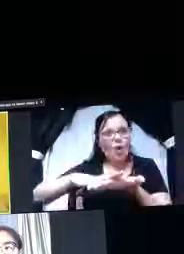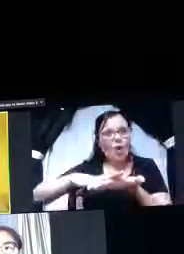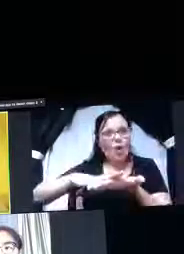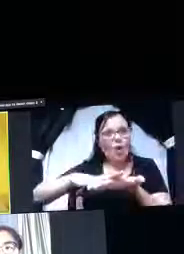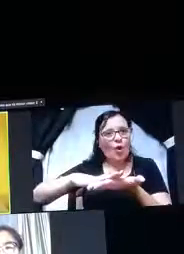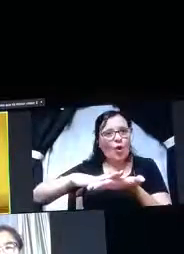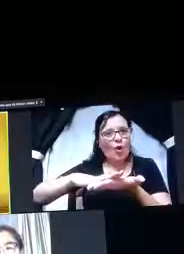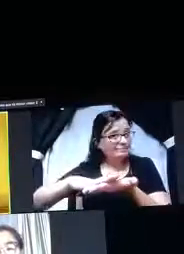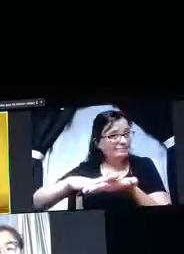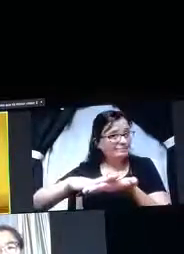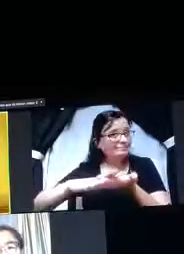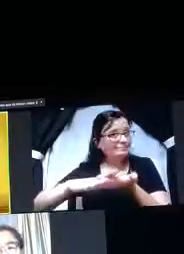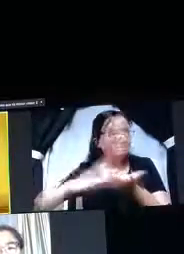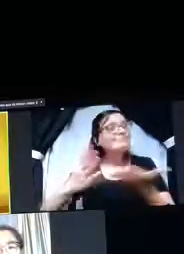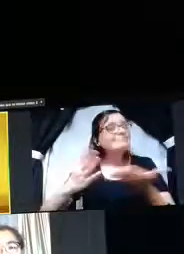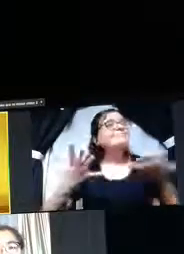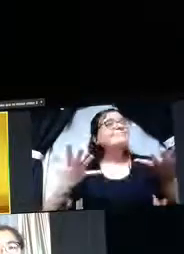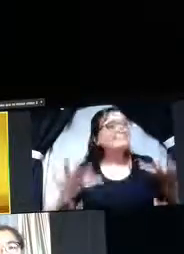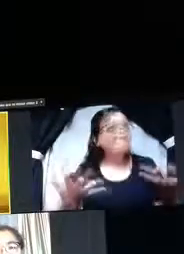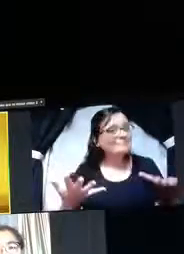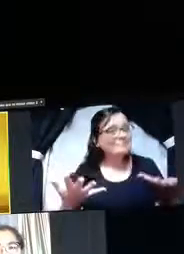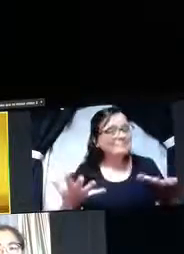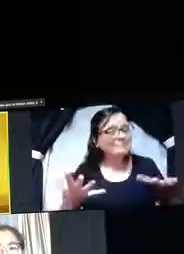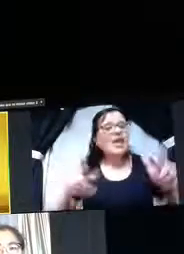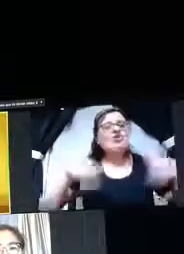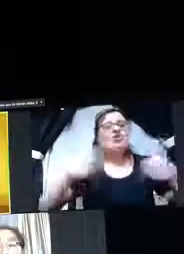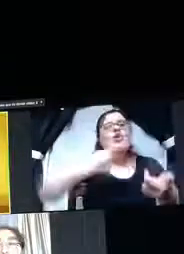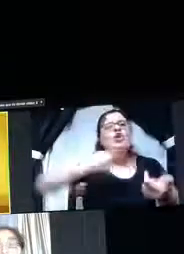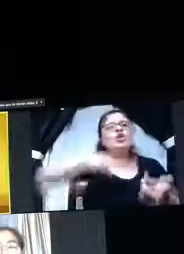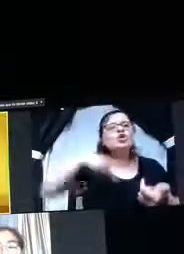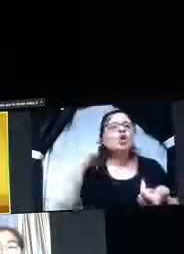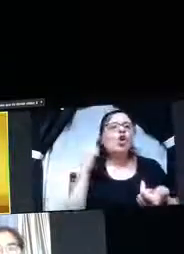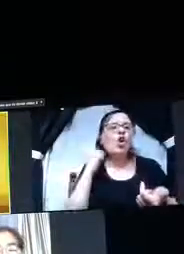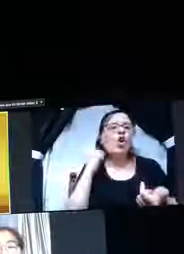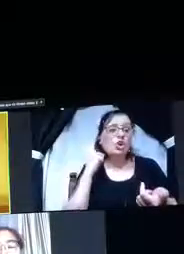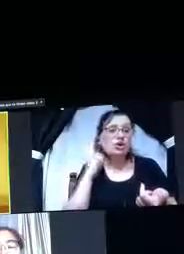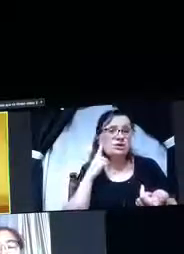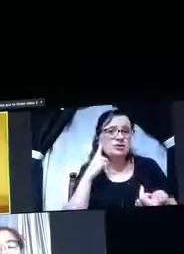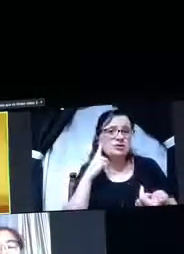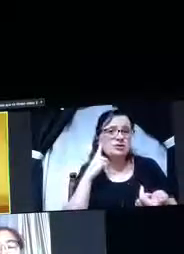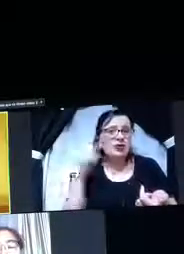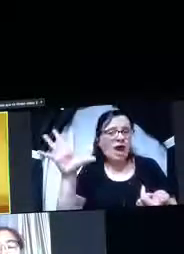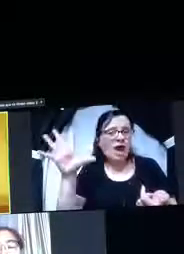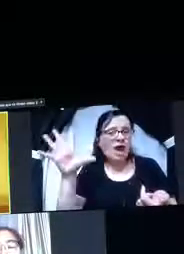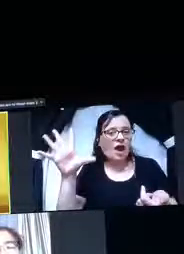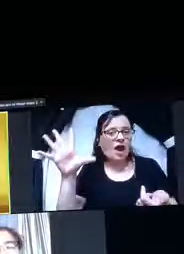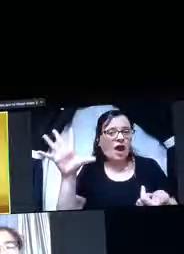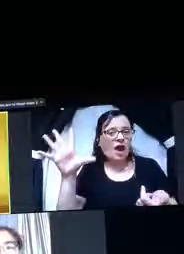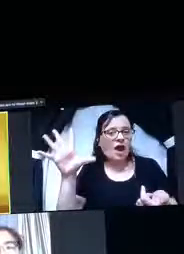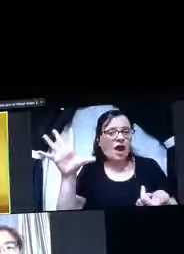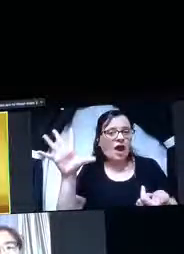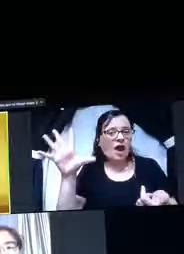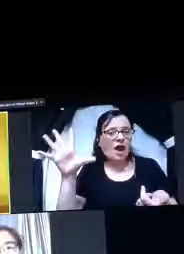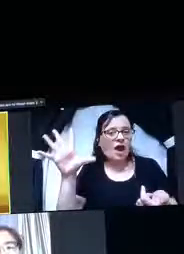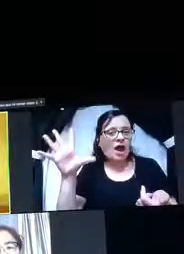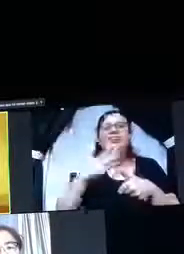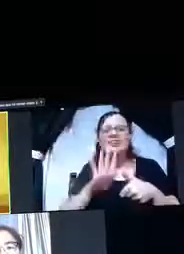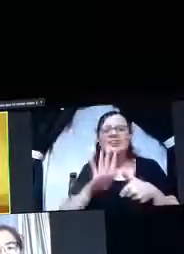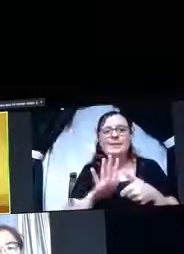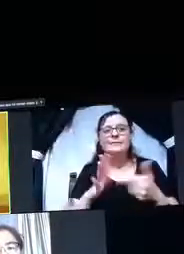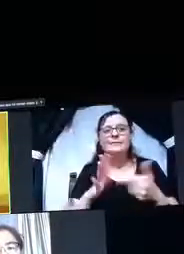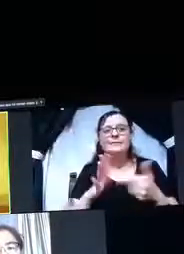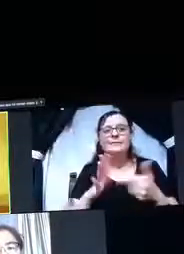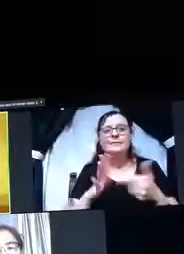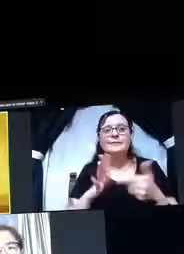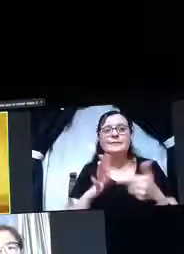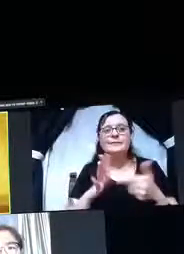como sustantivo, como cosa, y de sobre como preposición, ¿sí? El tema de las preposiciones tenemos que aclarar